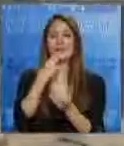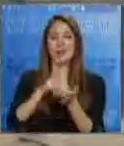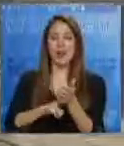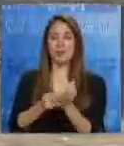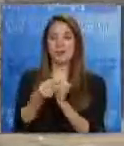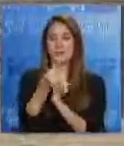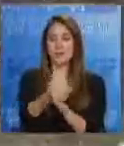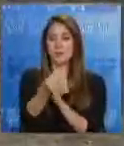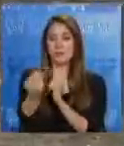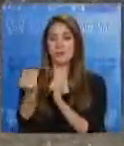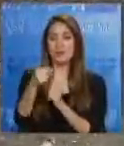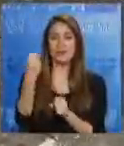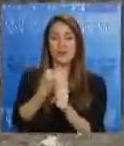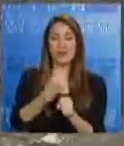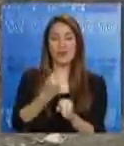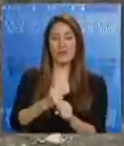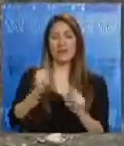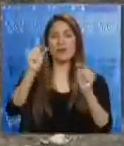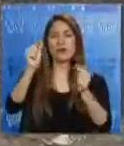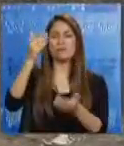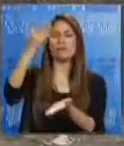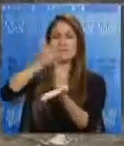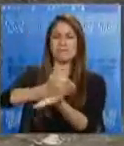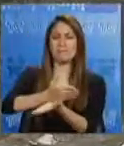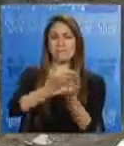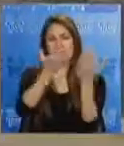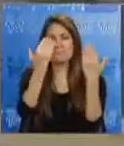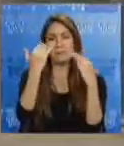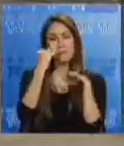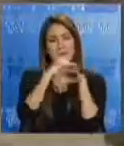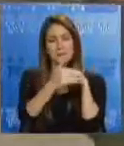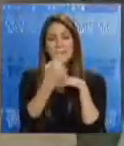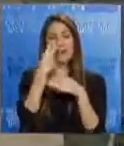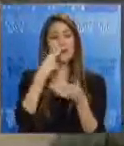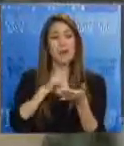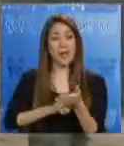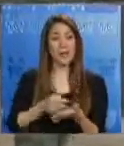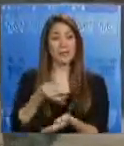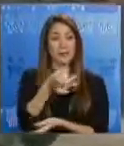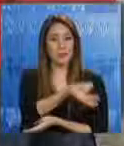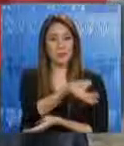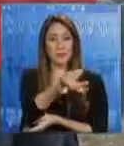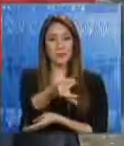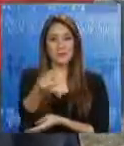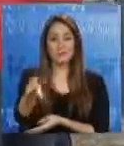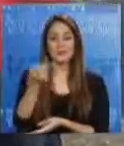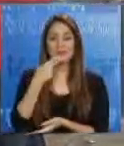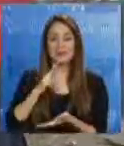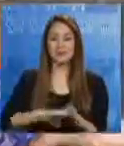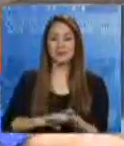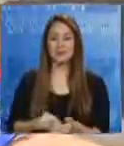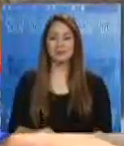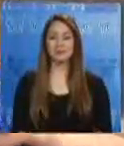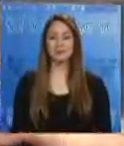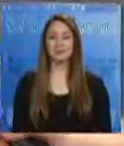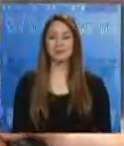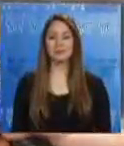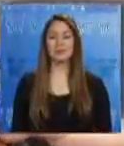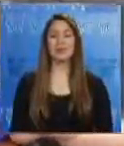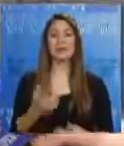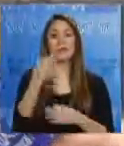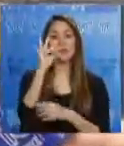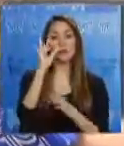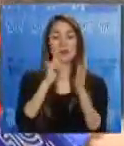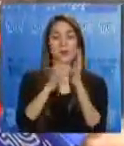cartas. El arduo trabajo finalizó por un momento para dar lectura de las sensibles letras. 19 de abril